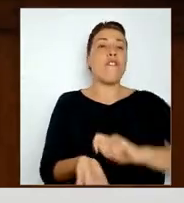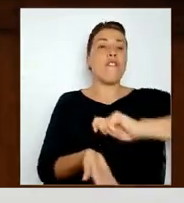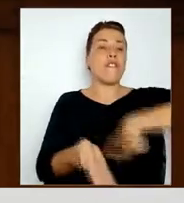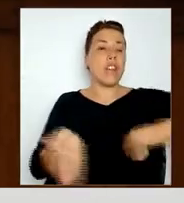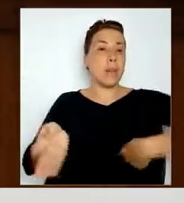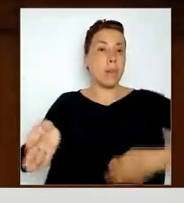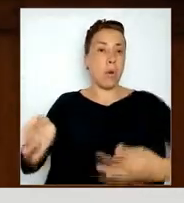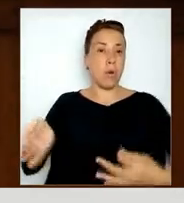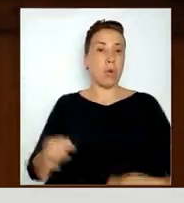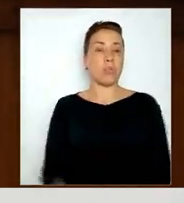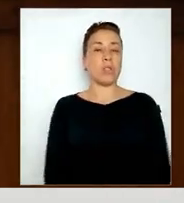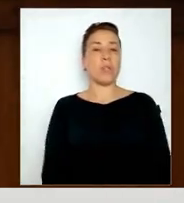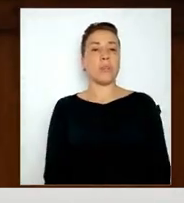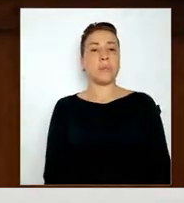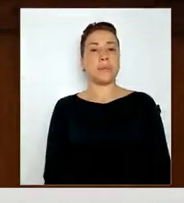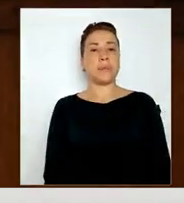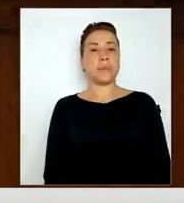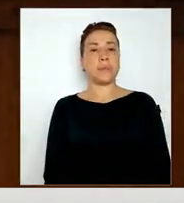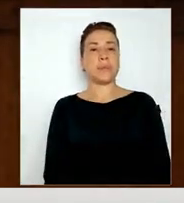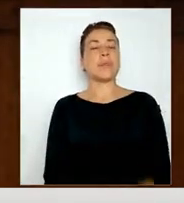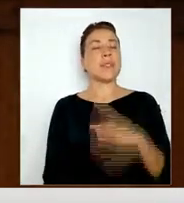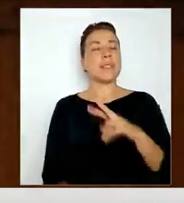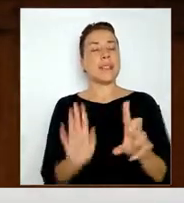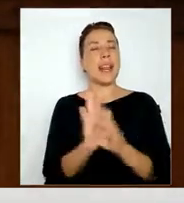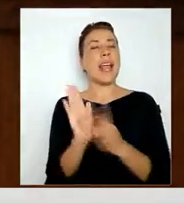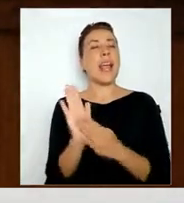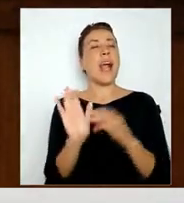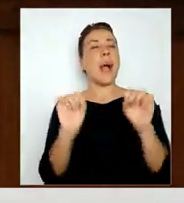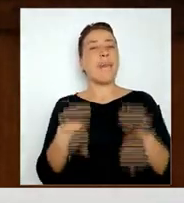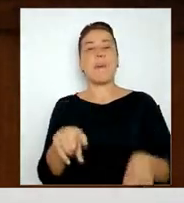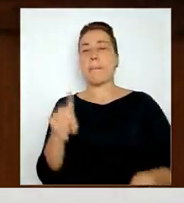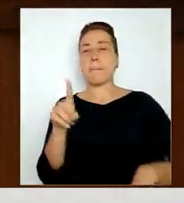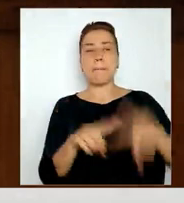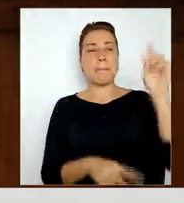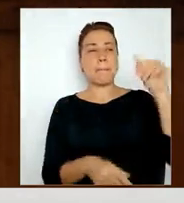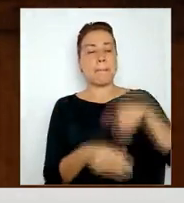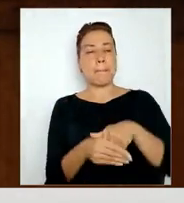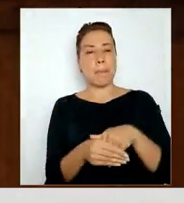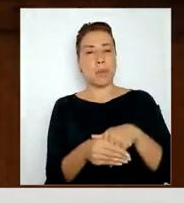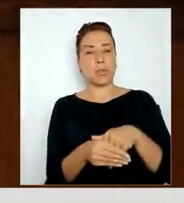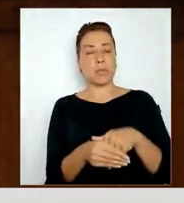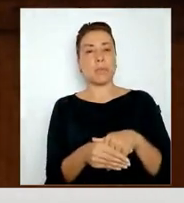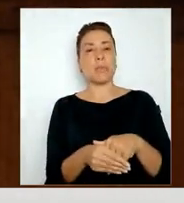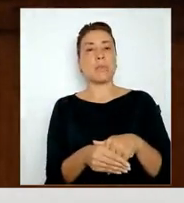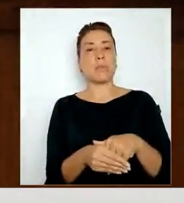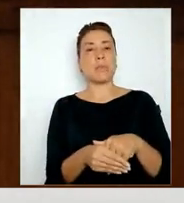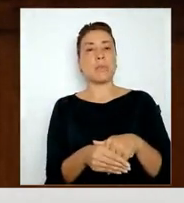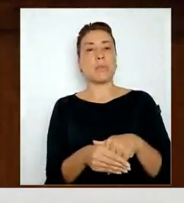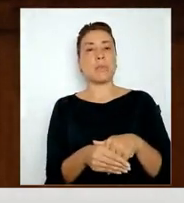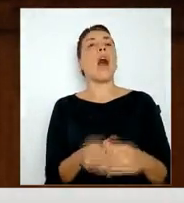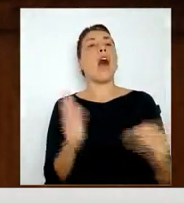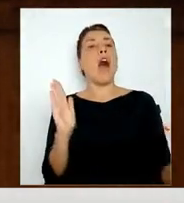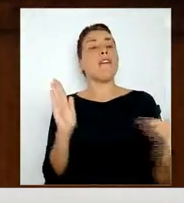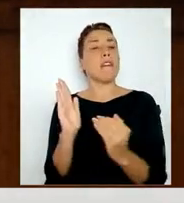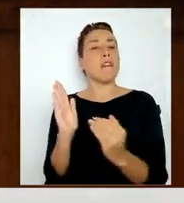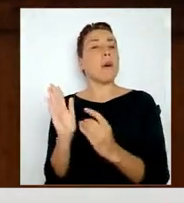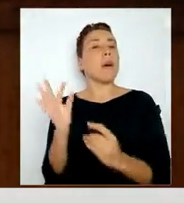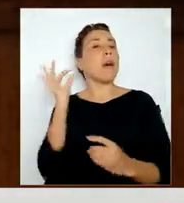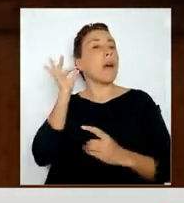la idea de legislar fue aprobada por mayoría de votos se pronunciaron por la afirmativa a las diputadas Mónica Arce